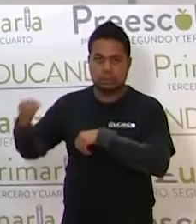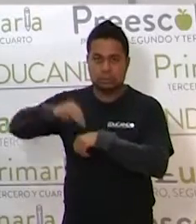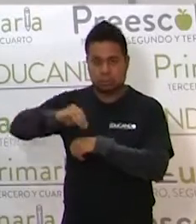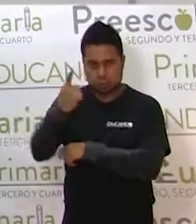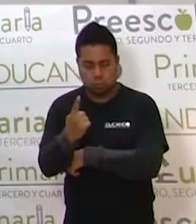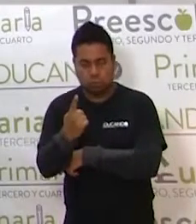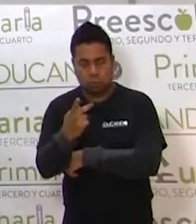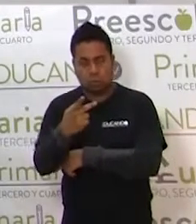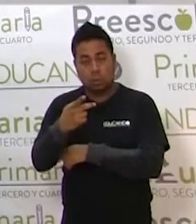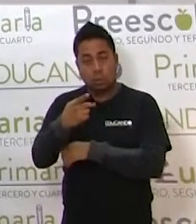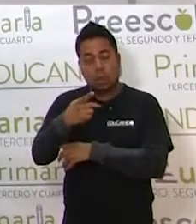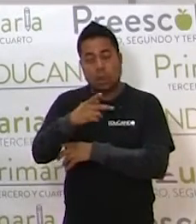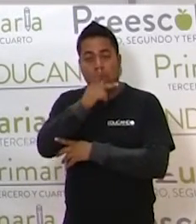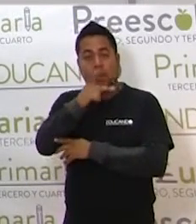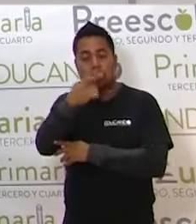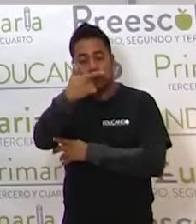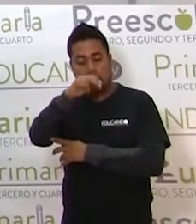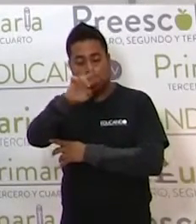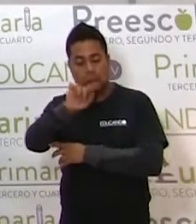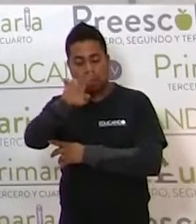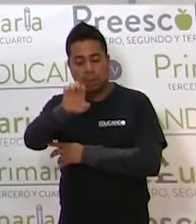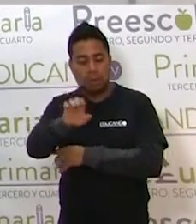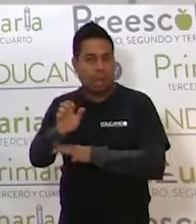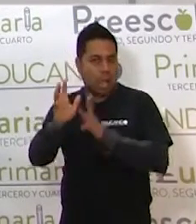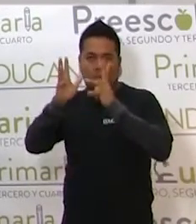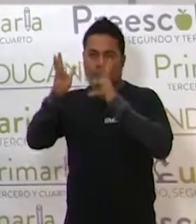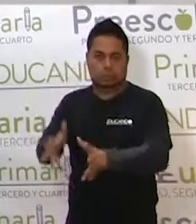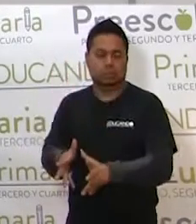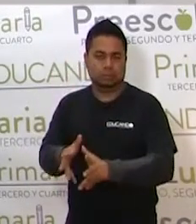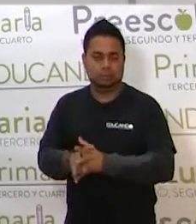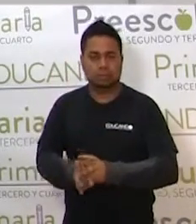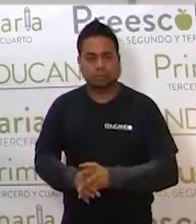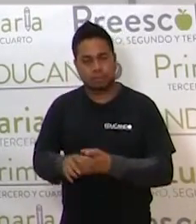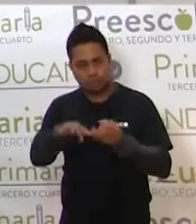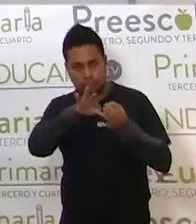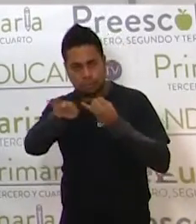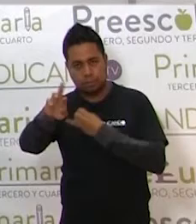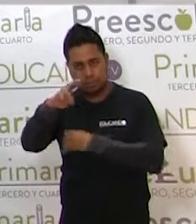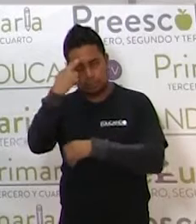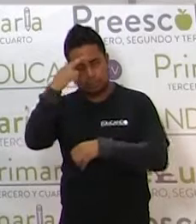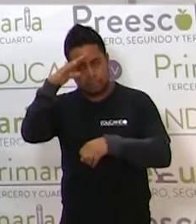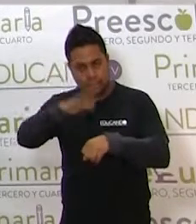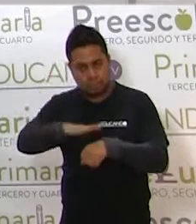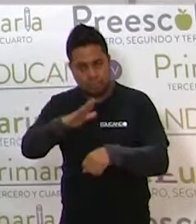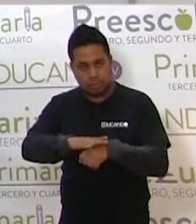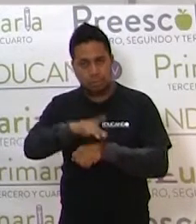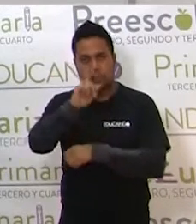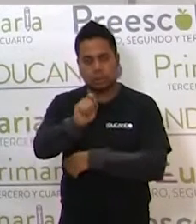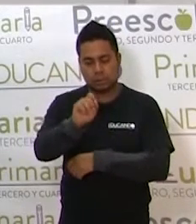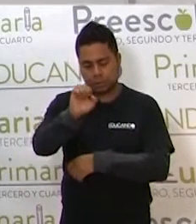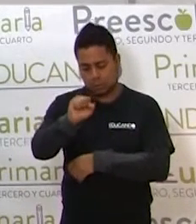y por último niños y niñas recordar que el soneto